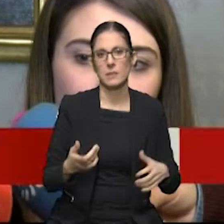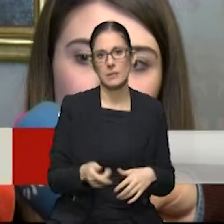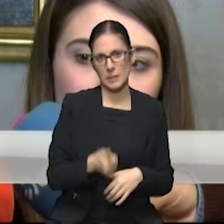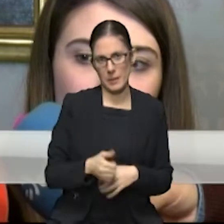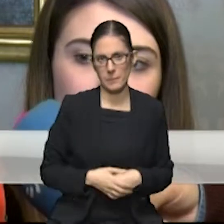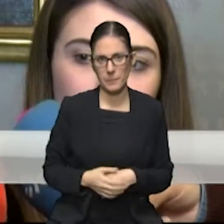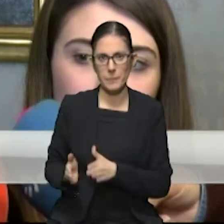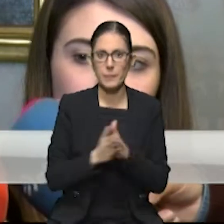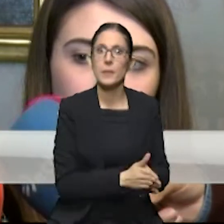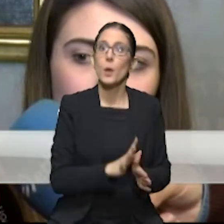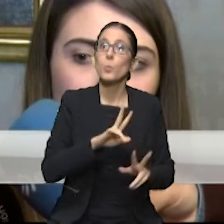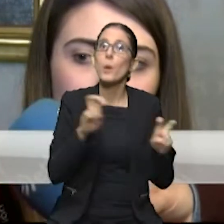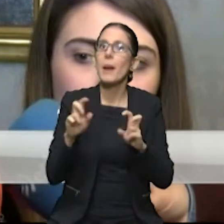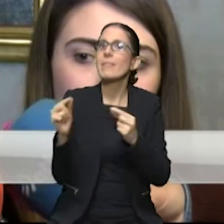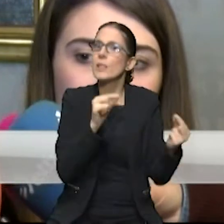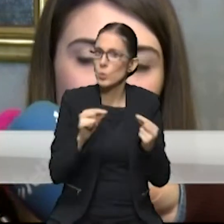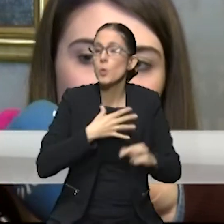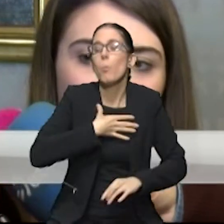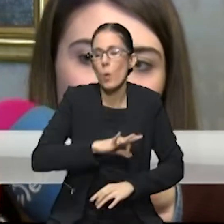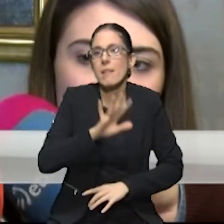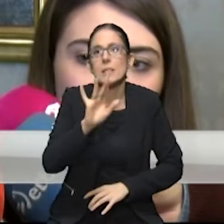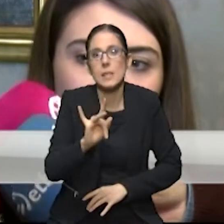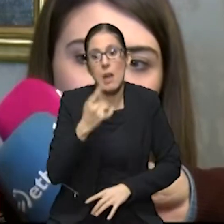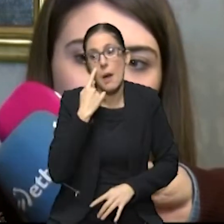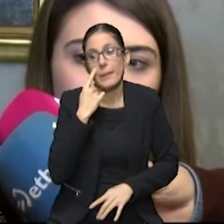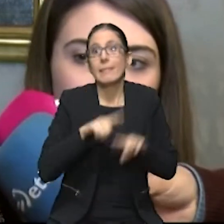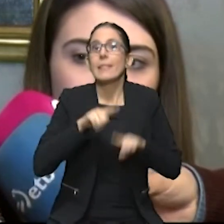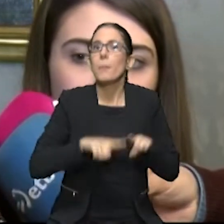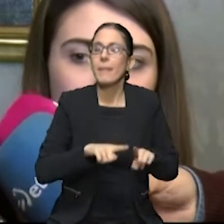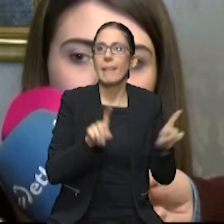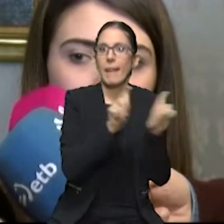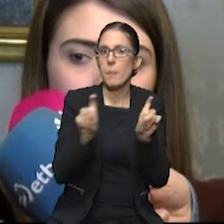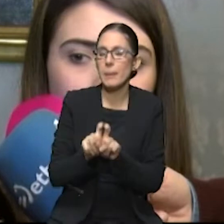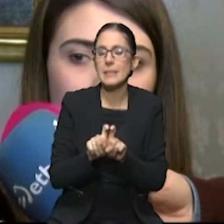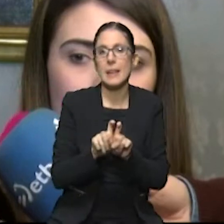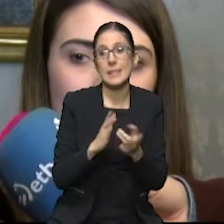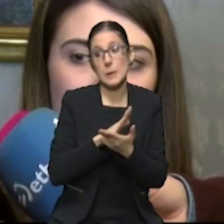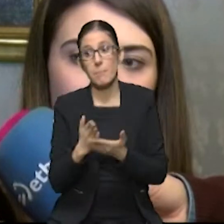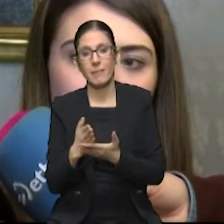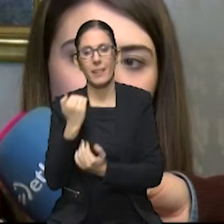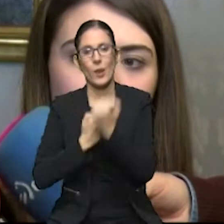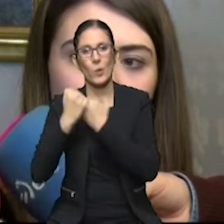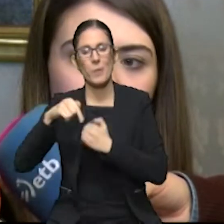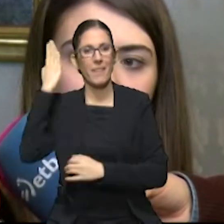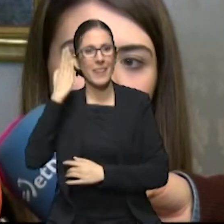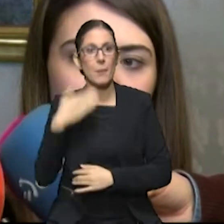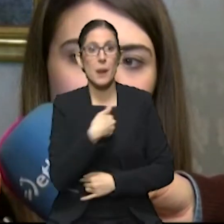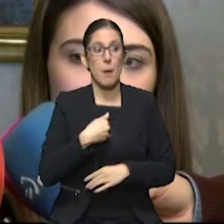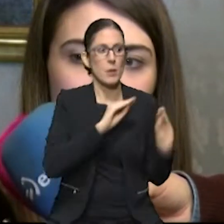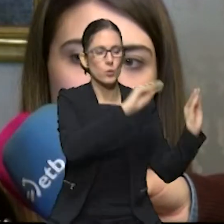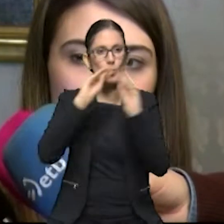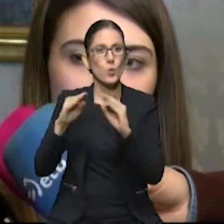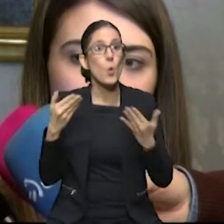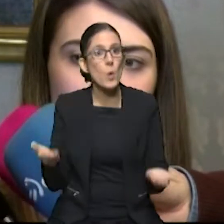al papel de las empresas y de la parte económica de los sectores económicos de Navarra donde las